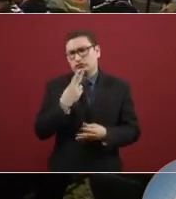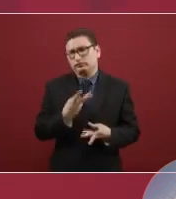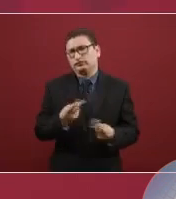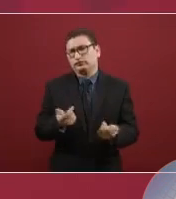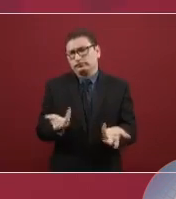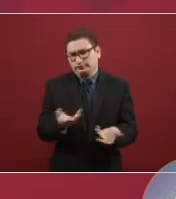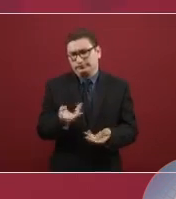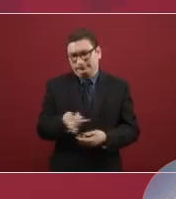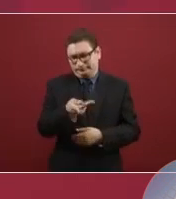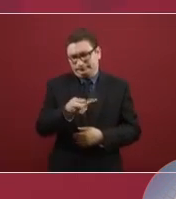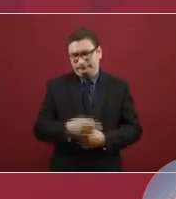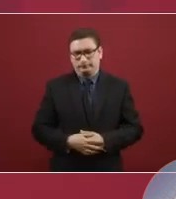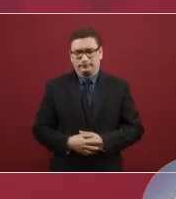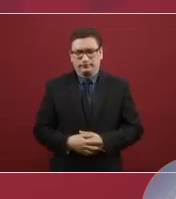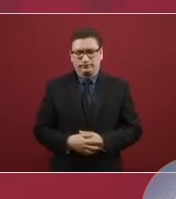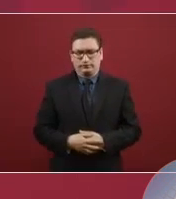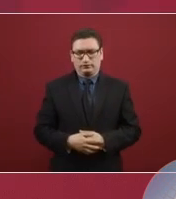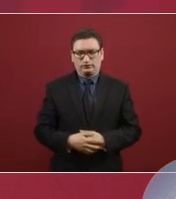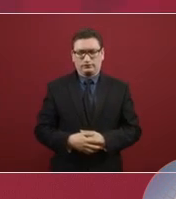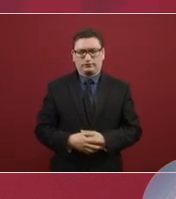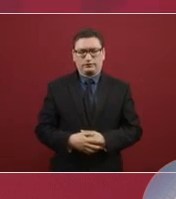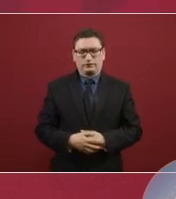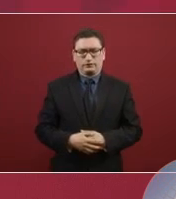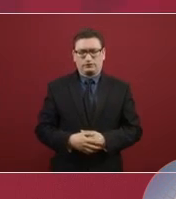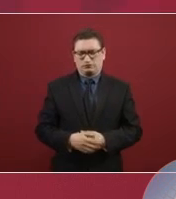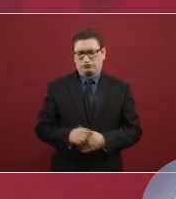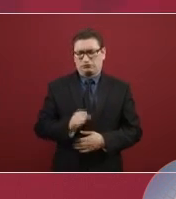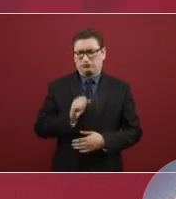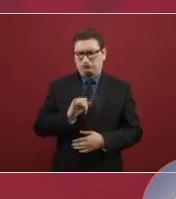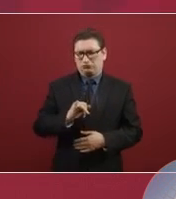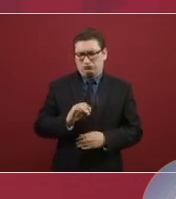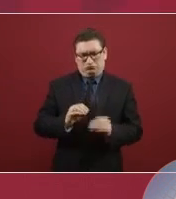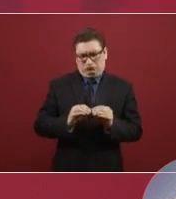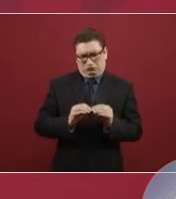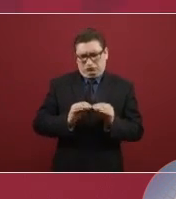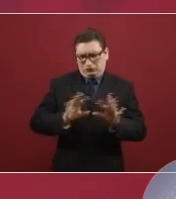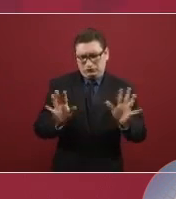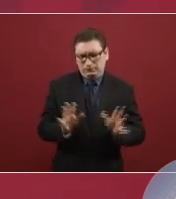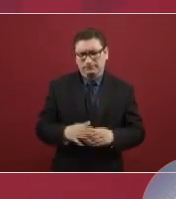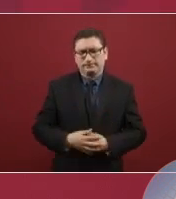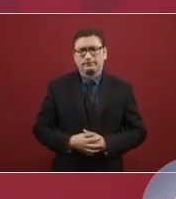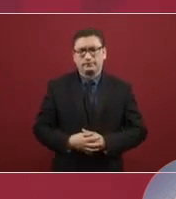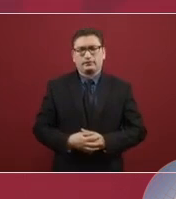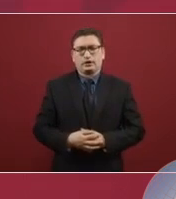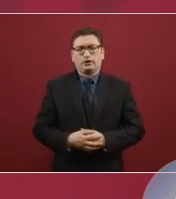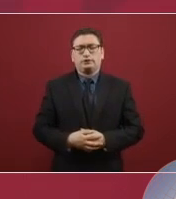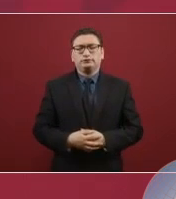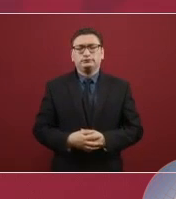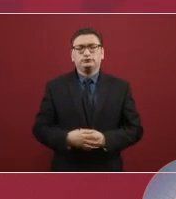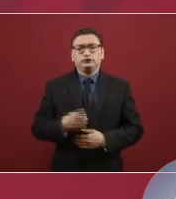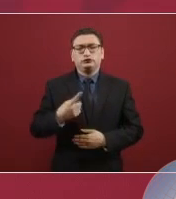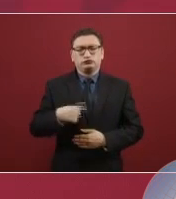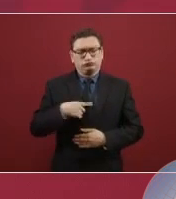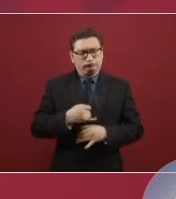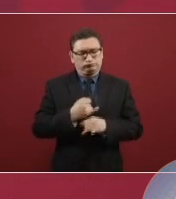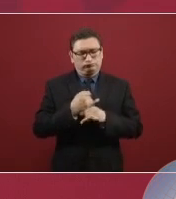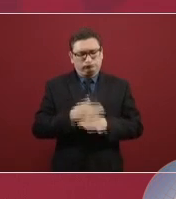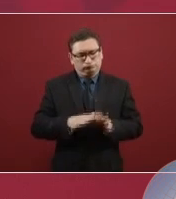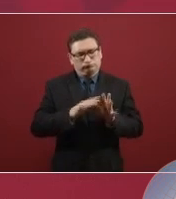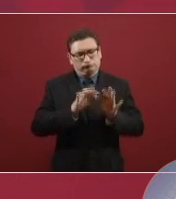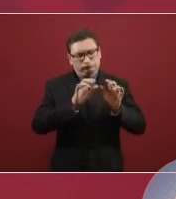video Sí claro tenemos que este entregar un